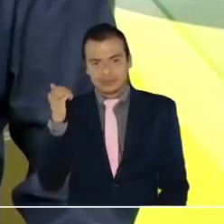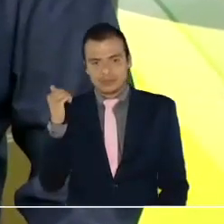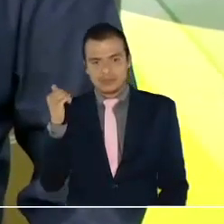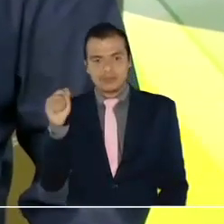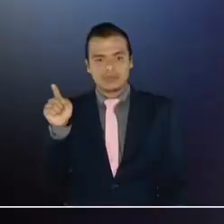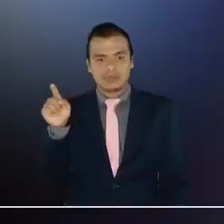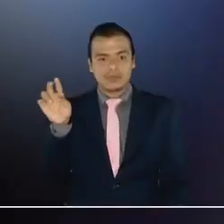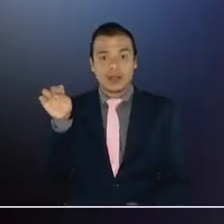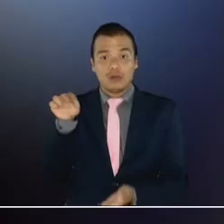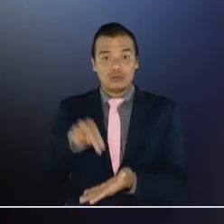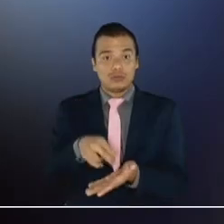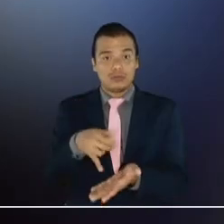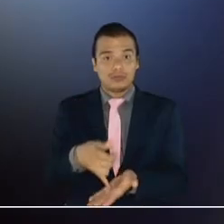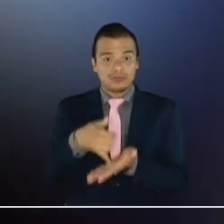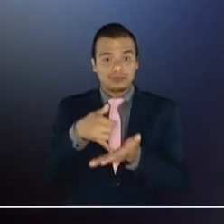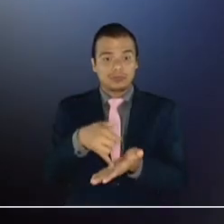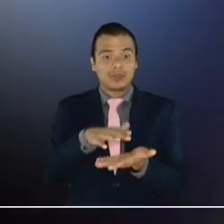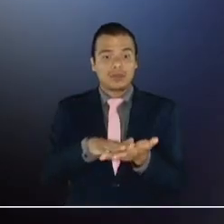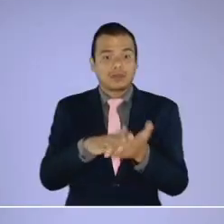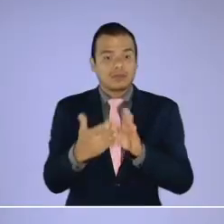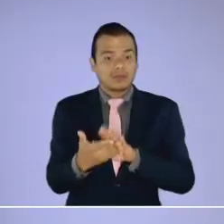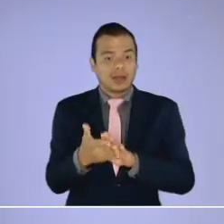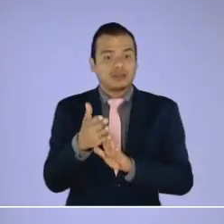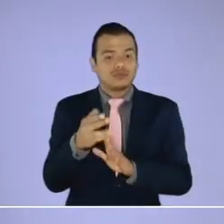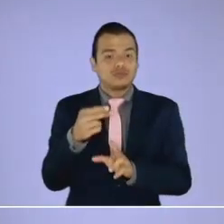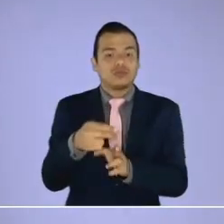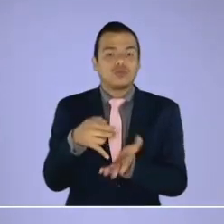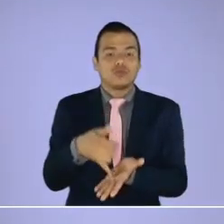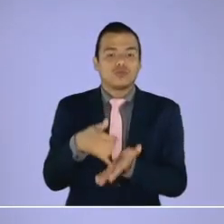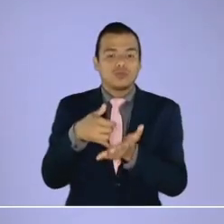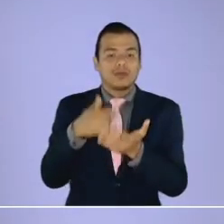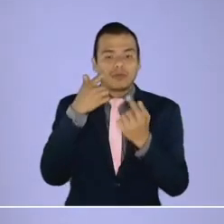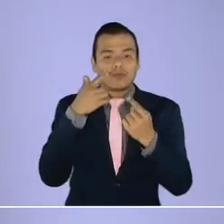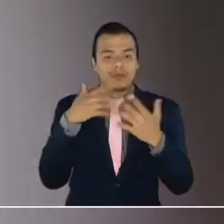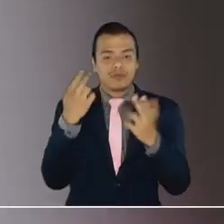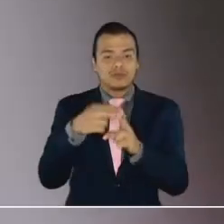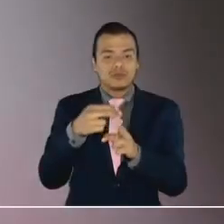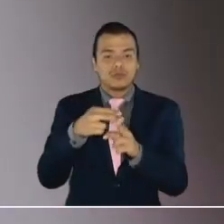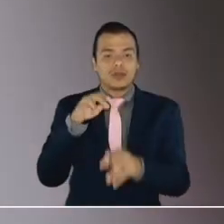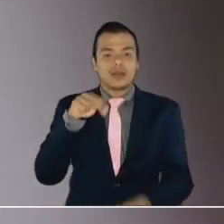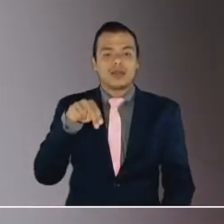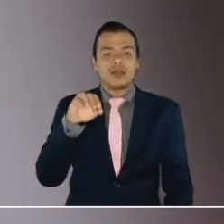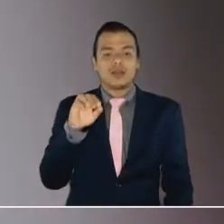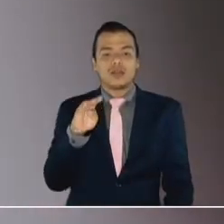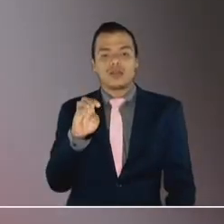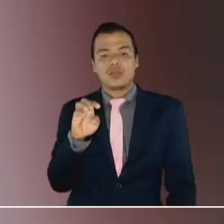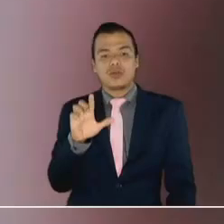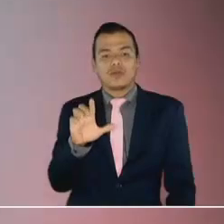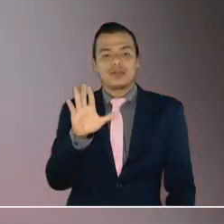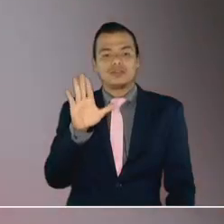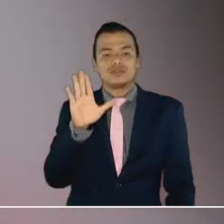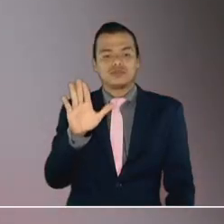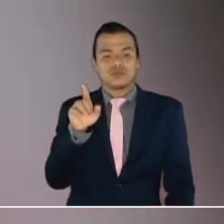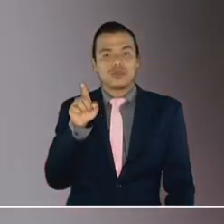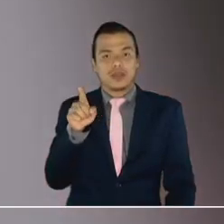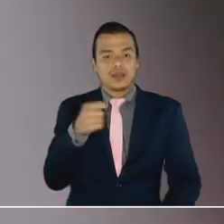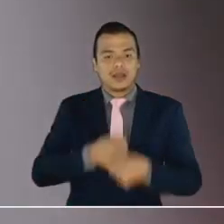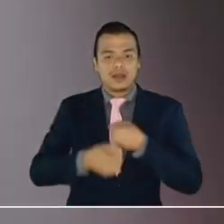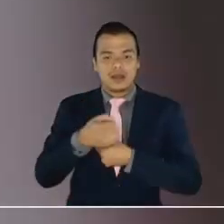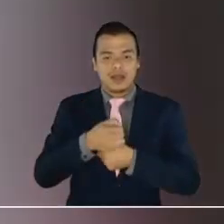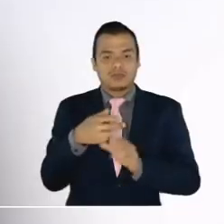en el 2021. Cómo luchar contra un dictador es la historia de cómo la democracia se puede deshacer en mil pedazos en manos de